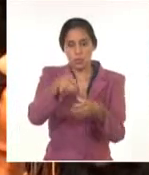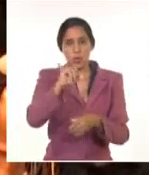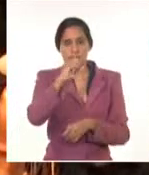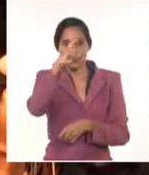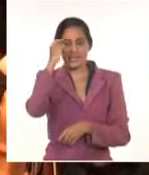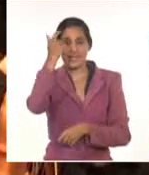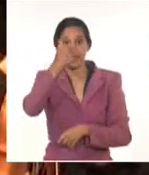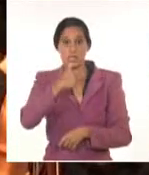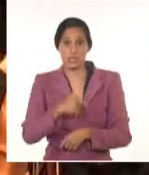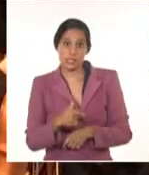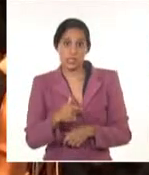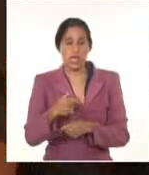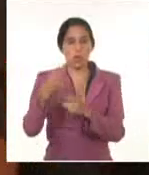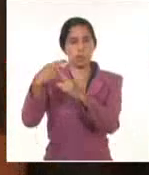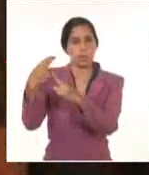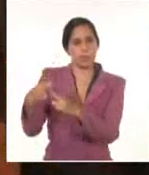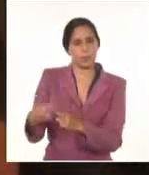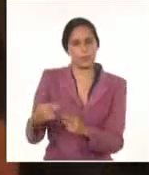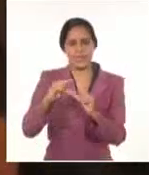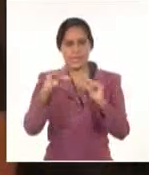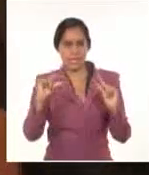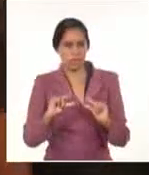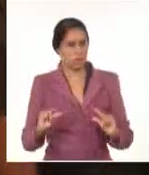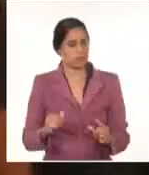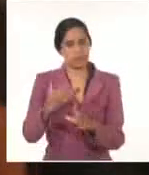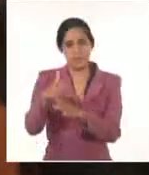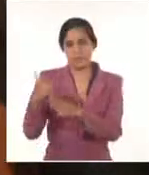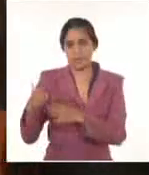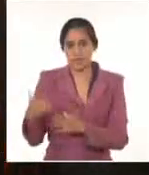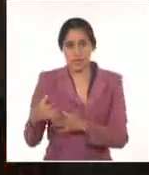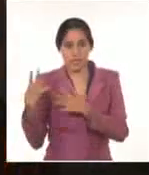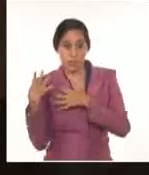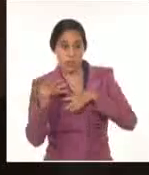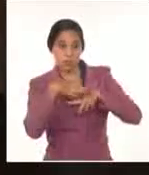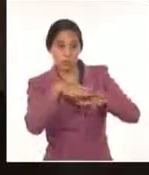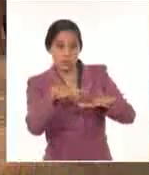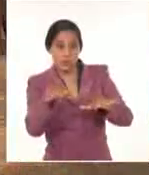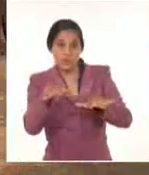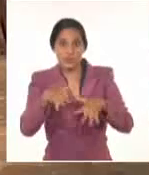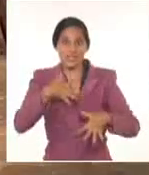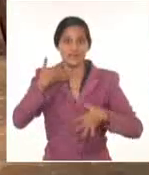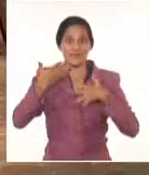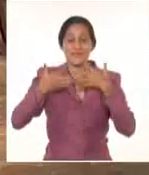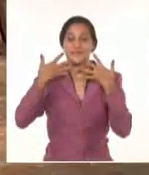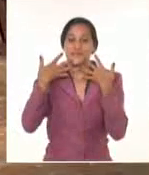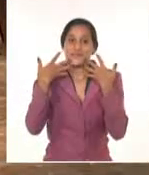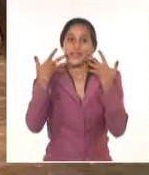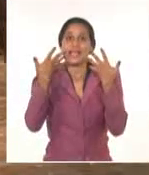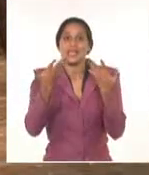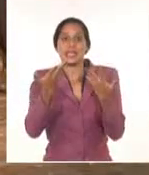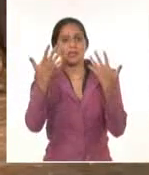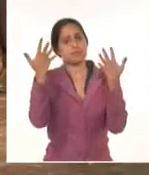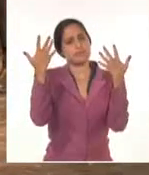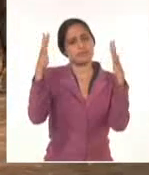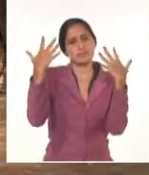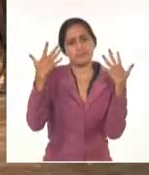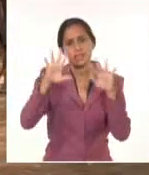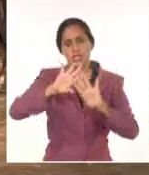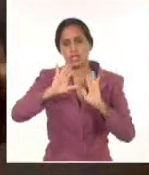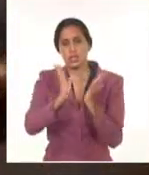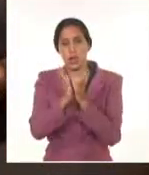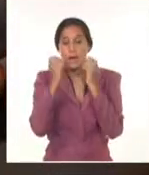como Bach, Beethoven, Verdi y los cubanos Gonzalo Roy y Ernesto Lecuona. Concierto Condenada recordó a